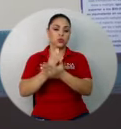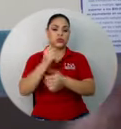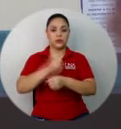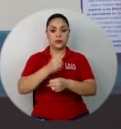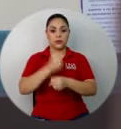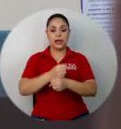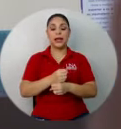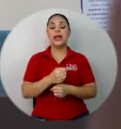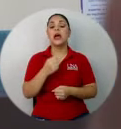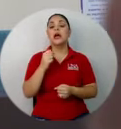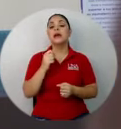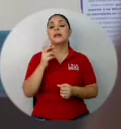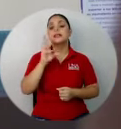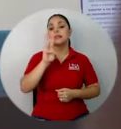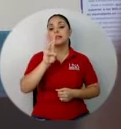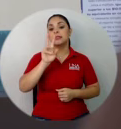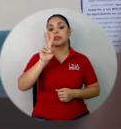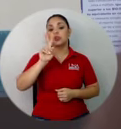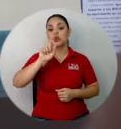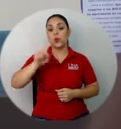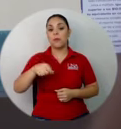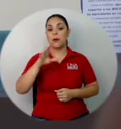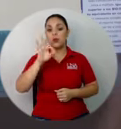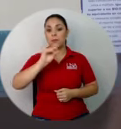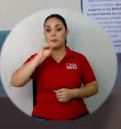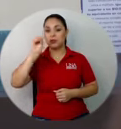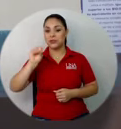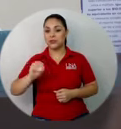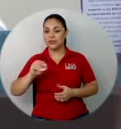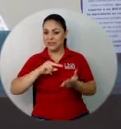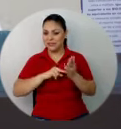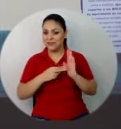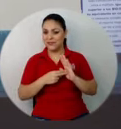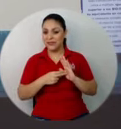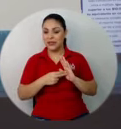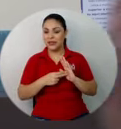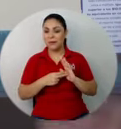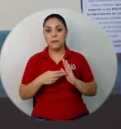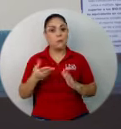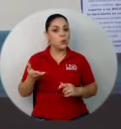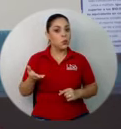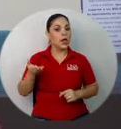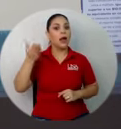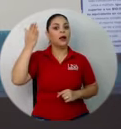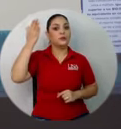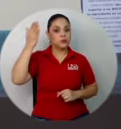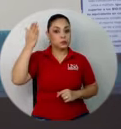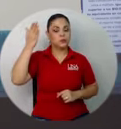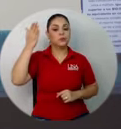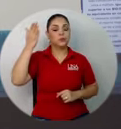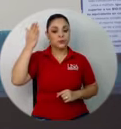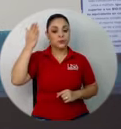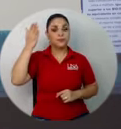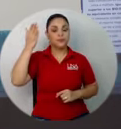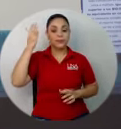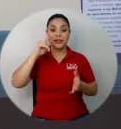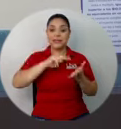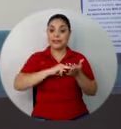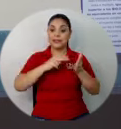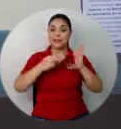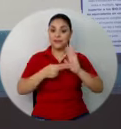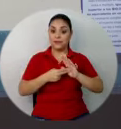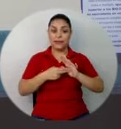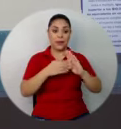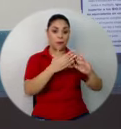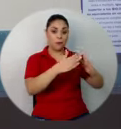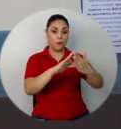laboral, con un 62,9%. ¿Eso qué significa? Sí, que muy alto. Bastante alto. Quiere decir